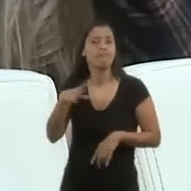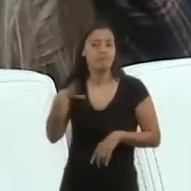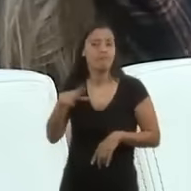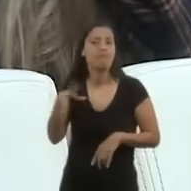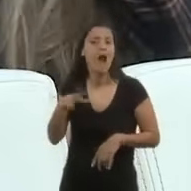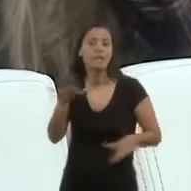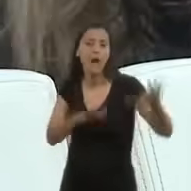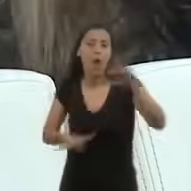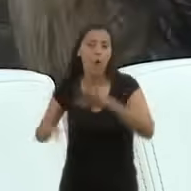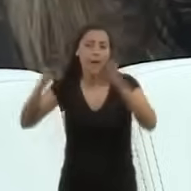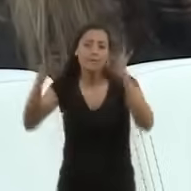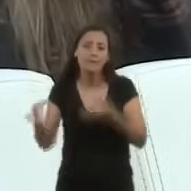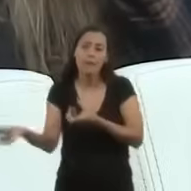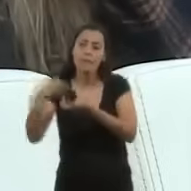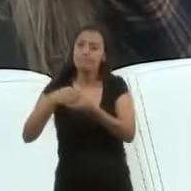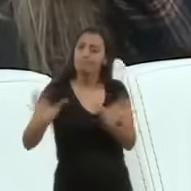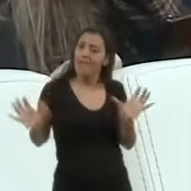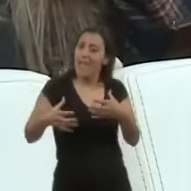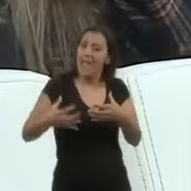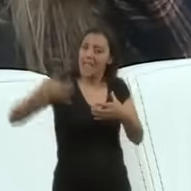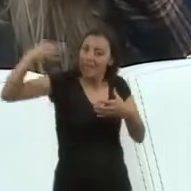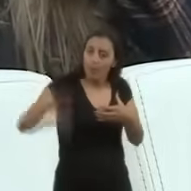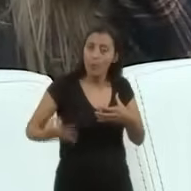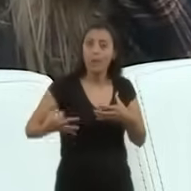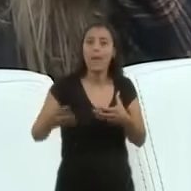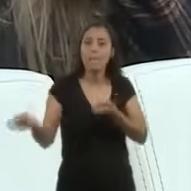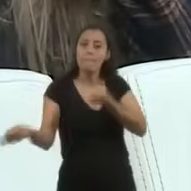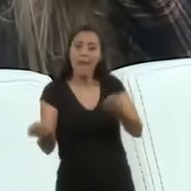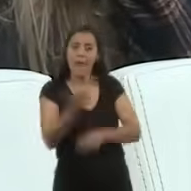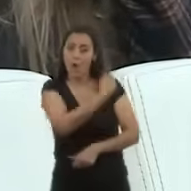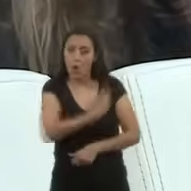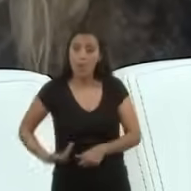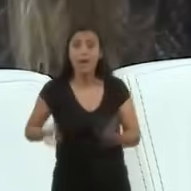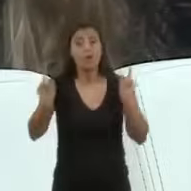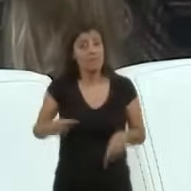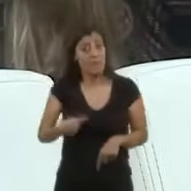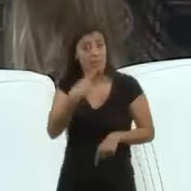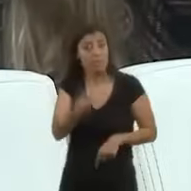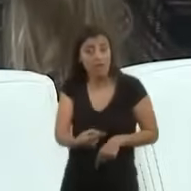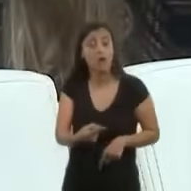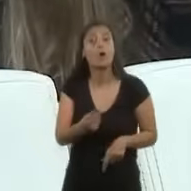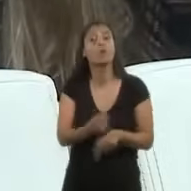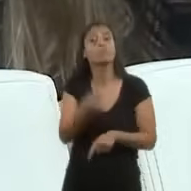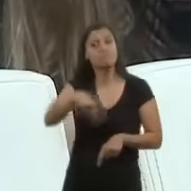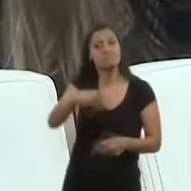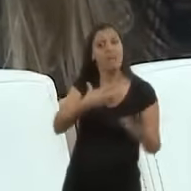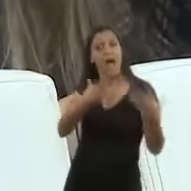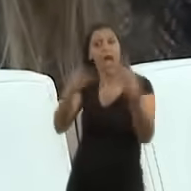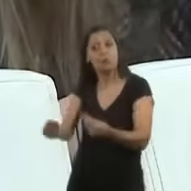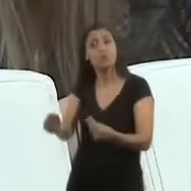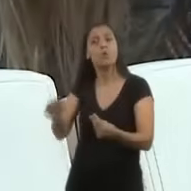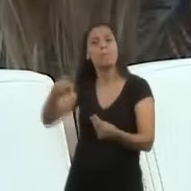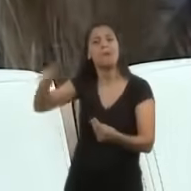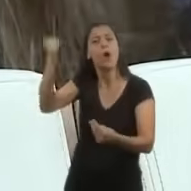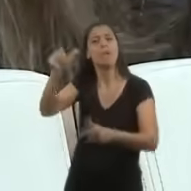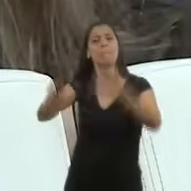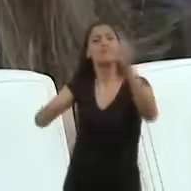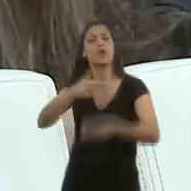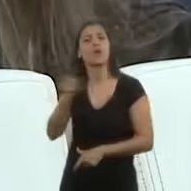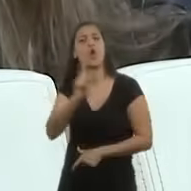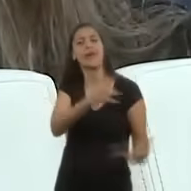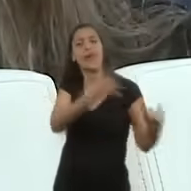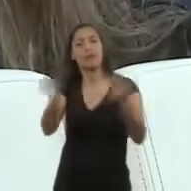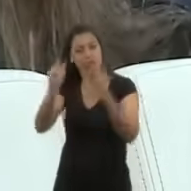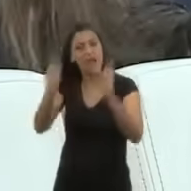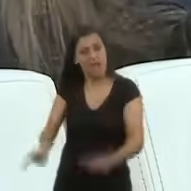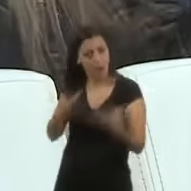armar o conformar un equipo de gestión de gobierno además sostuvo que fue un desafío ayudar a quien no está dispuesto a ser ayudado y dijo